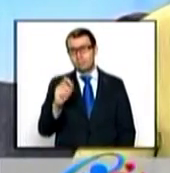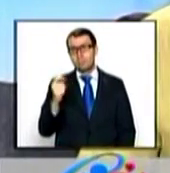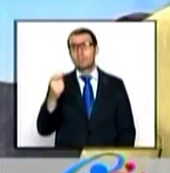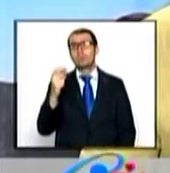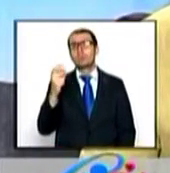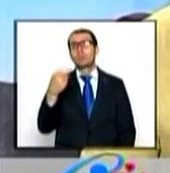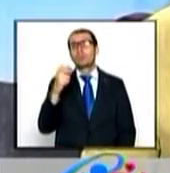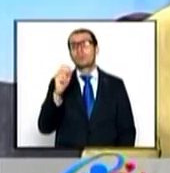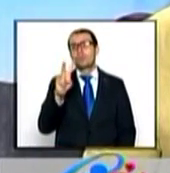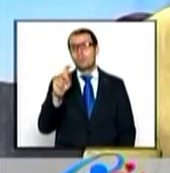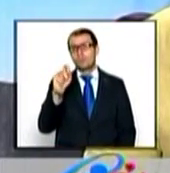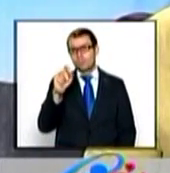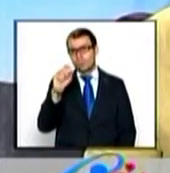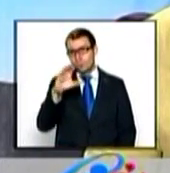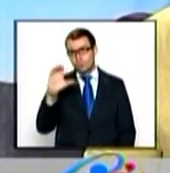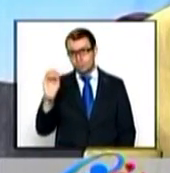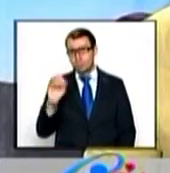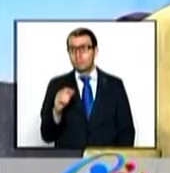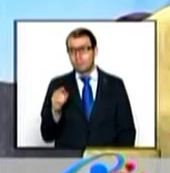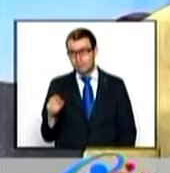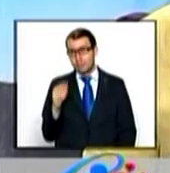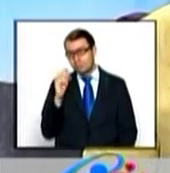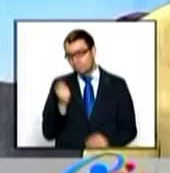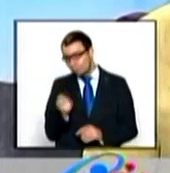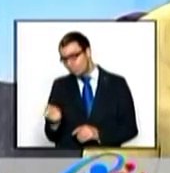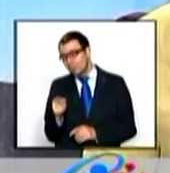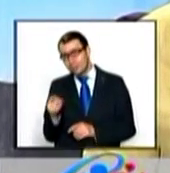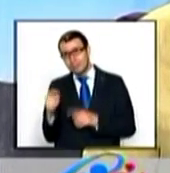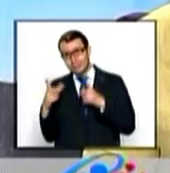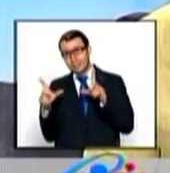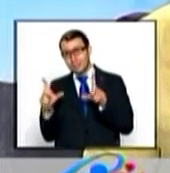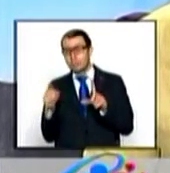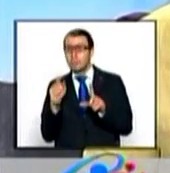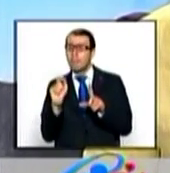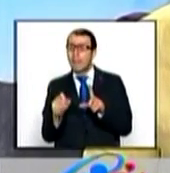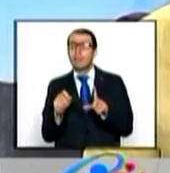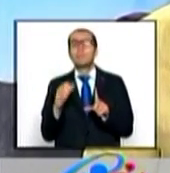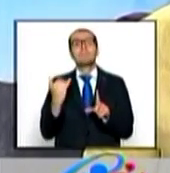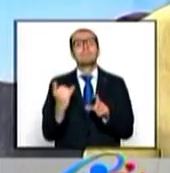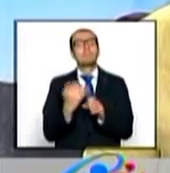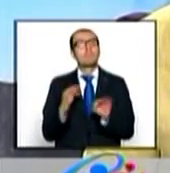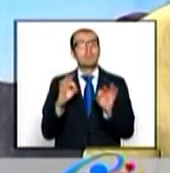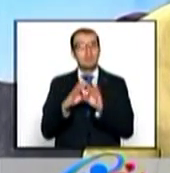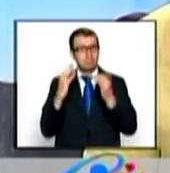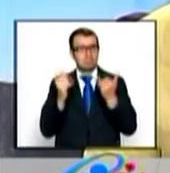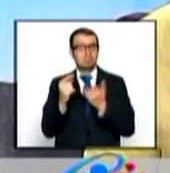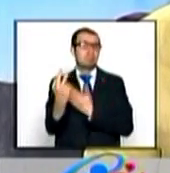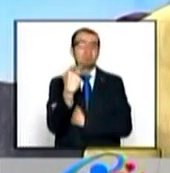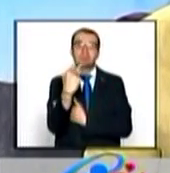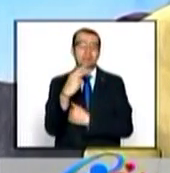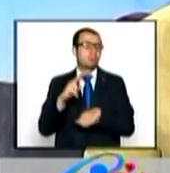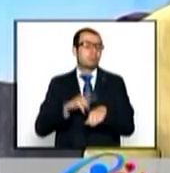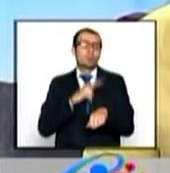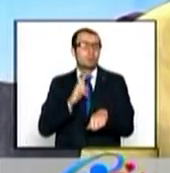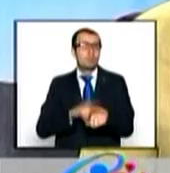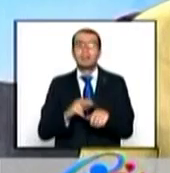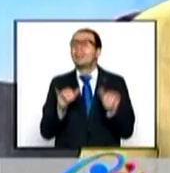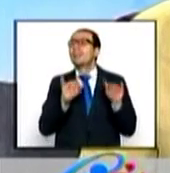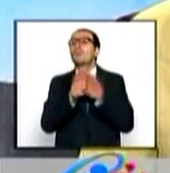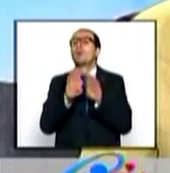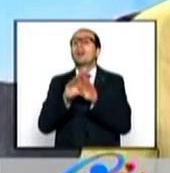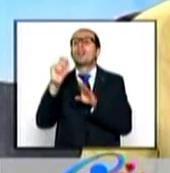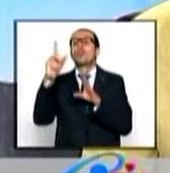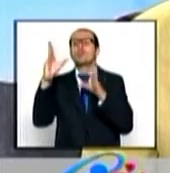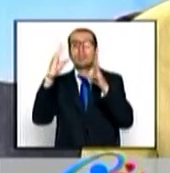www.telecafé.go.co, ahí aparece pie de página en televisión, y ustedes pueden ver en este momento el programa, lo mismo que a las 11 de la noche, y o